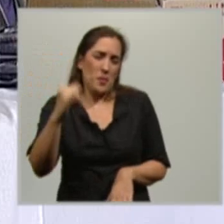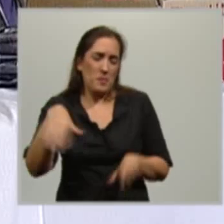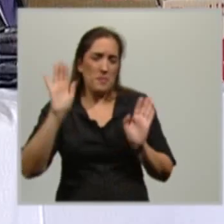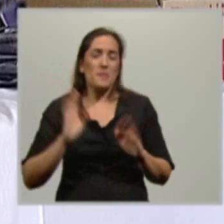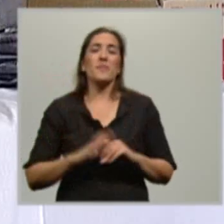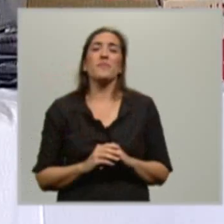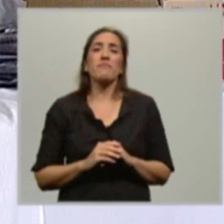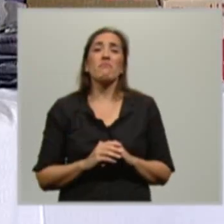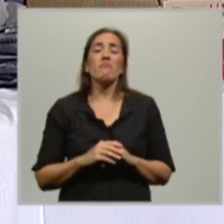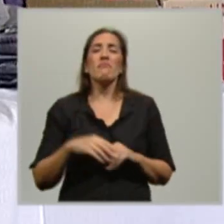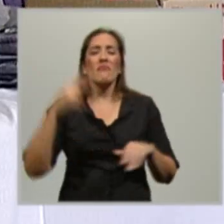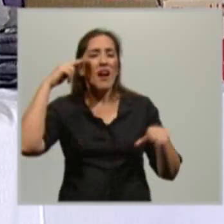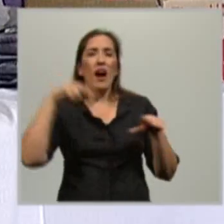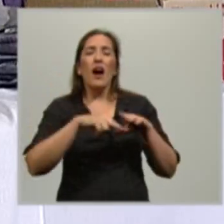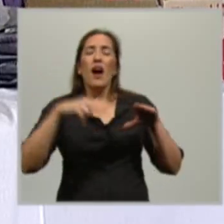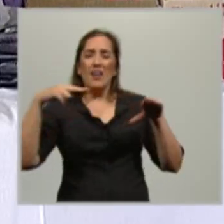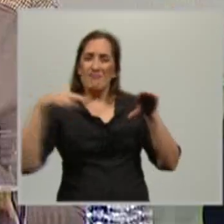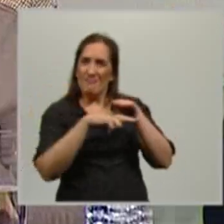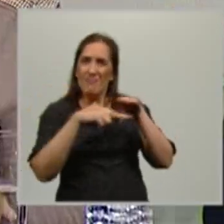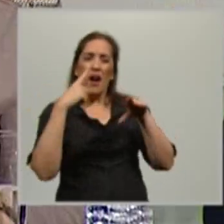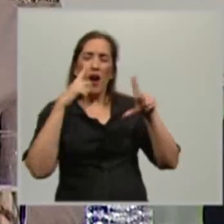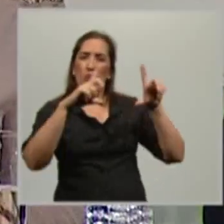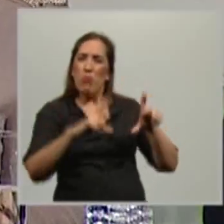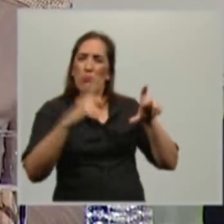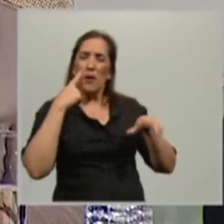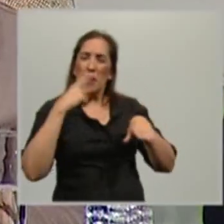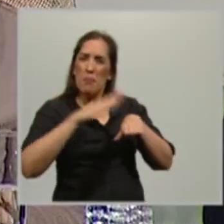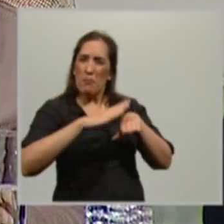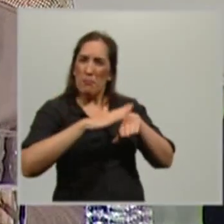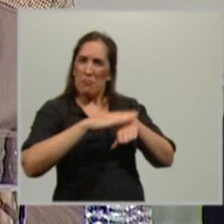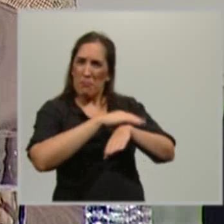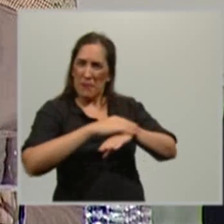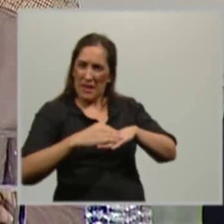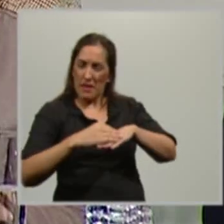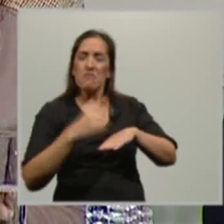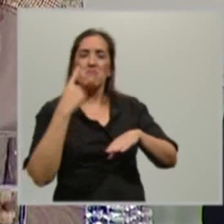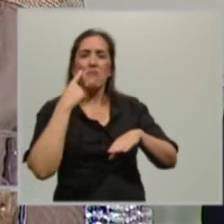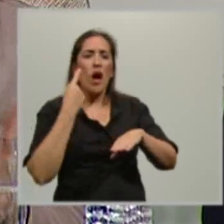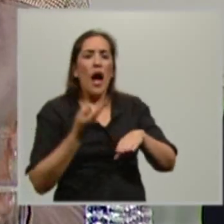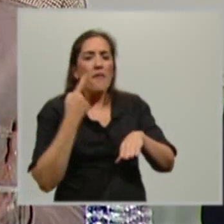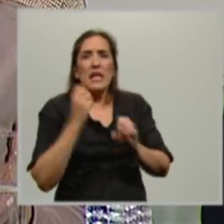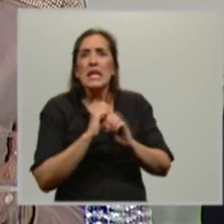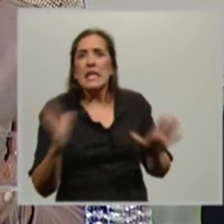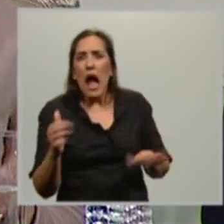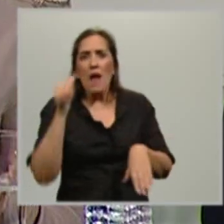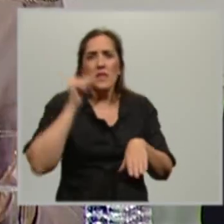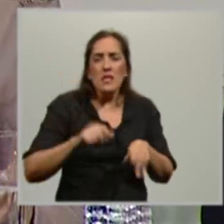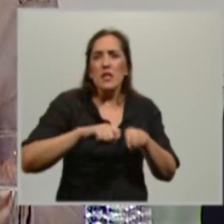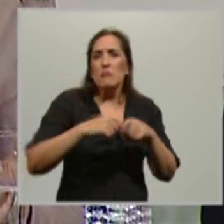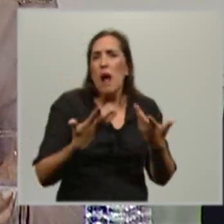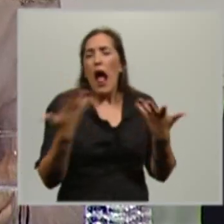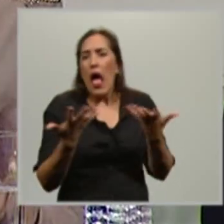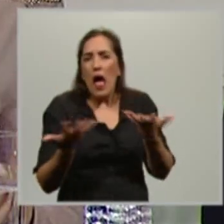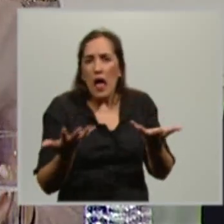una, no tomografía, la otra, la resonancia magnética en el pie para ver cuál era la gravedad, si tenía alguna lesión y